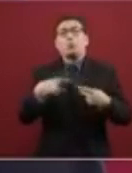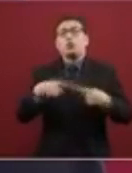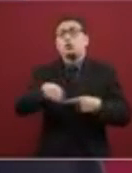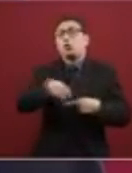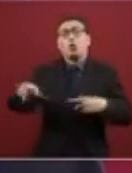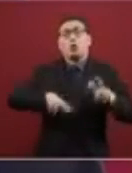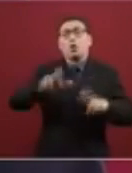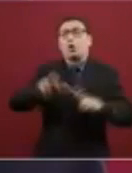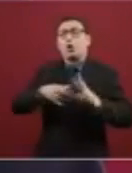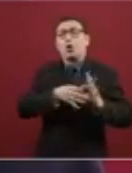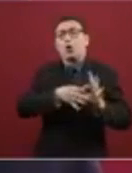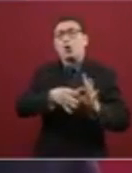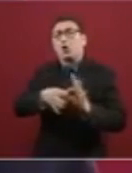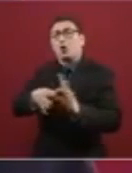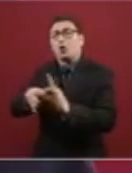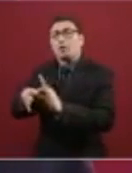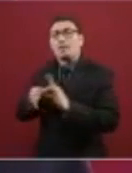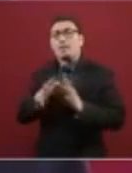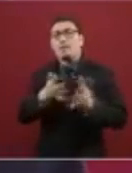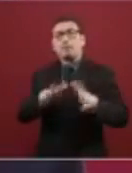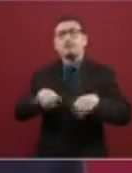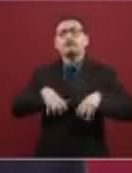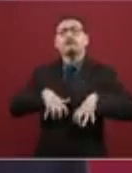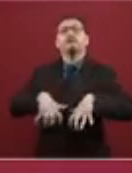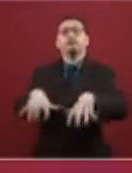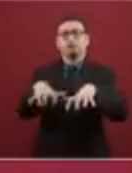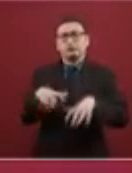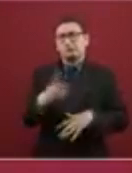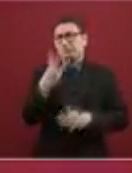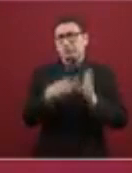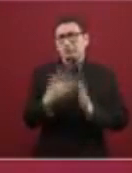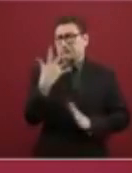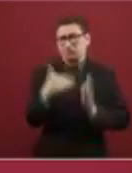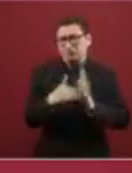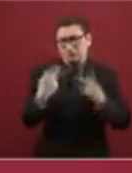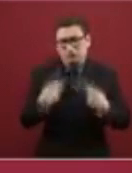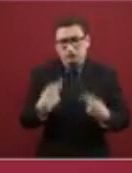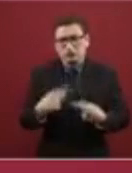unanimidad, habían como 3,000, como 5,000 personas,